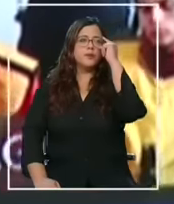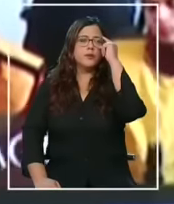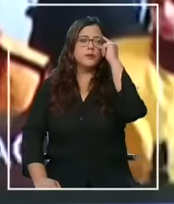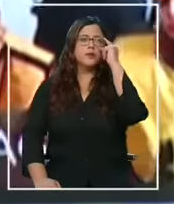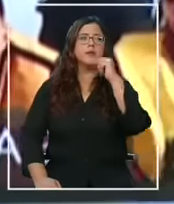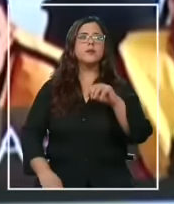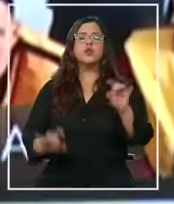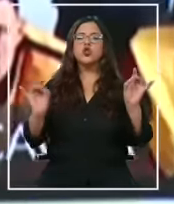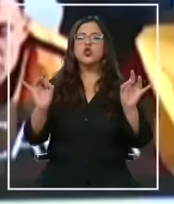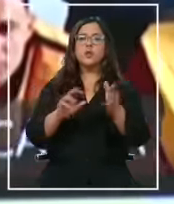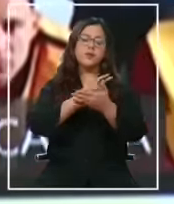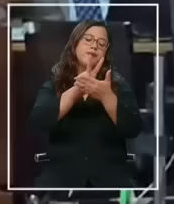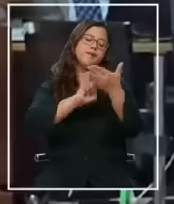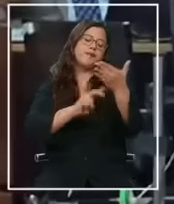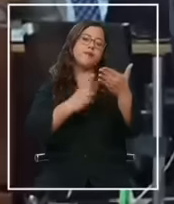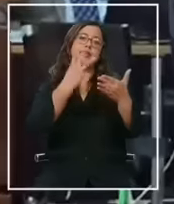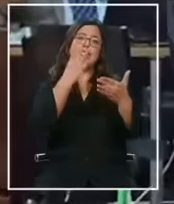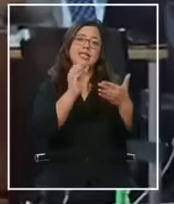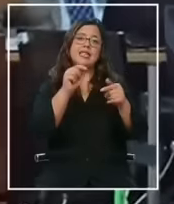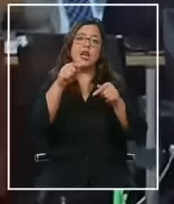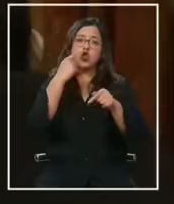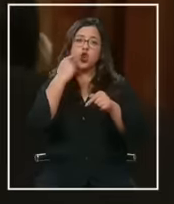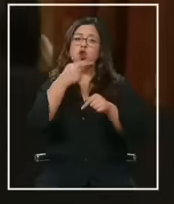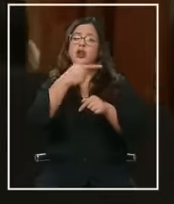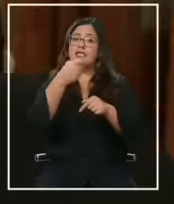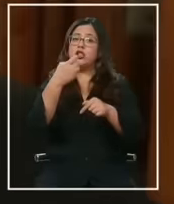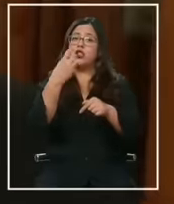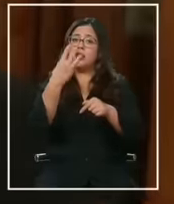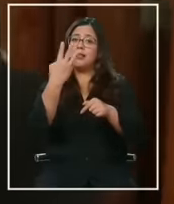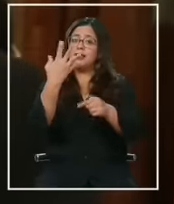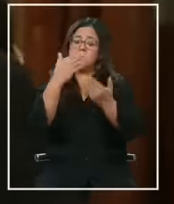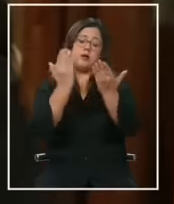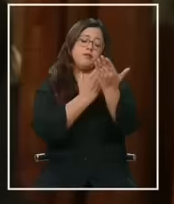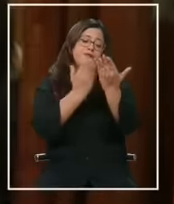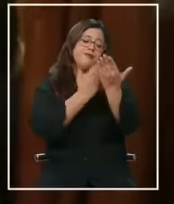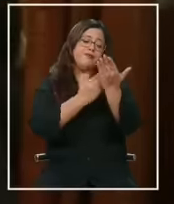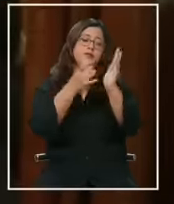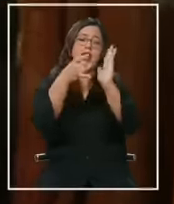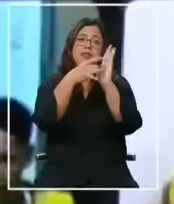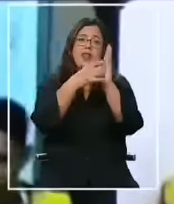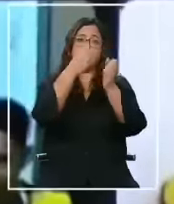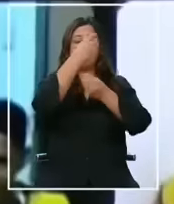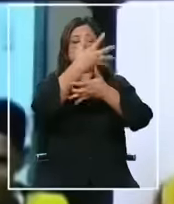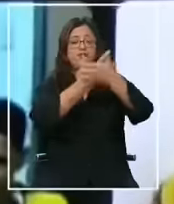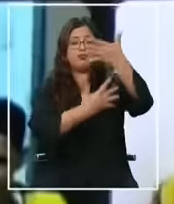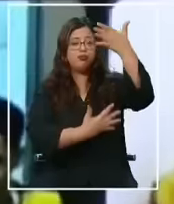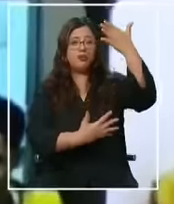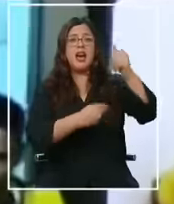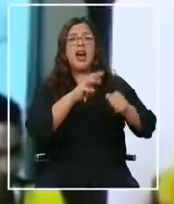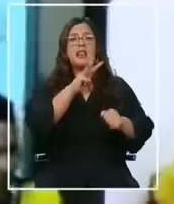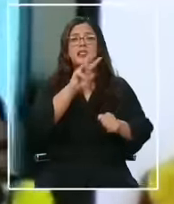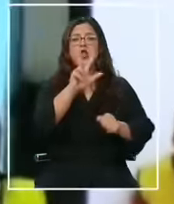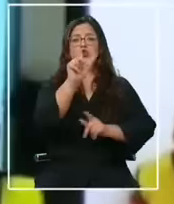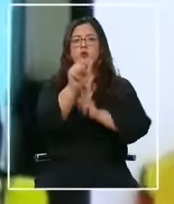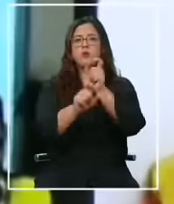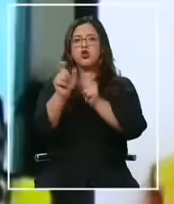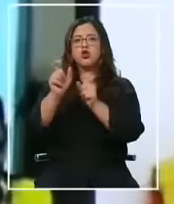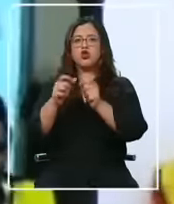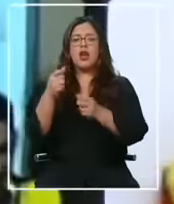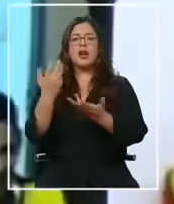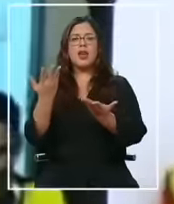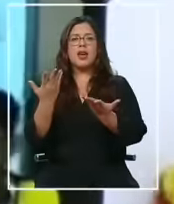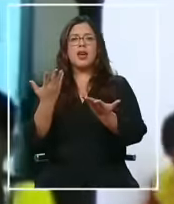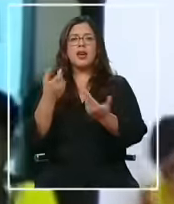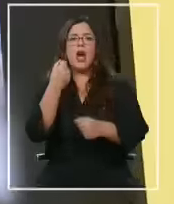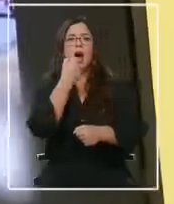Solo se alcanzaron a leer 30 de las 135 páginas con los delitos que se le imputan a los 38 acusados. La Corte